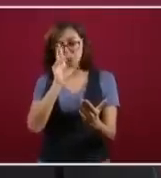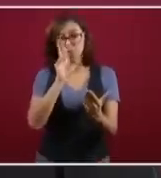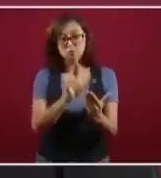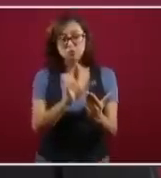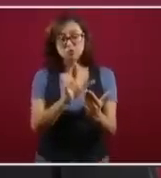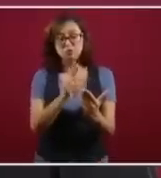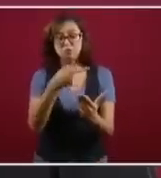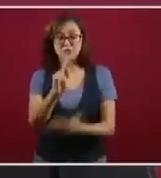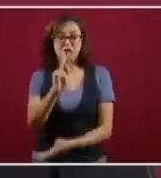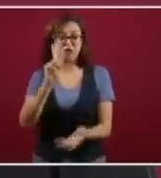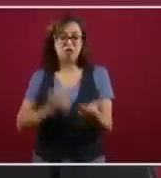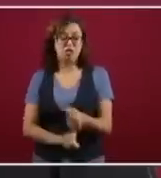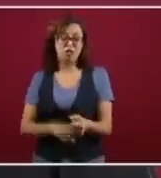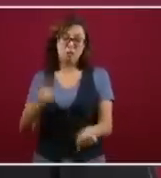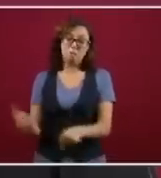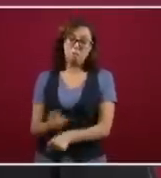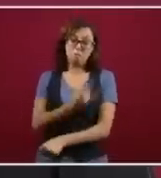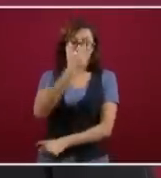fondo?